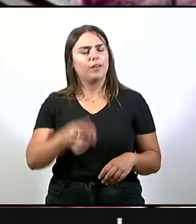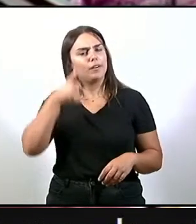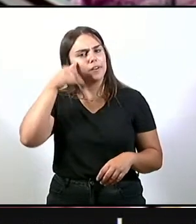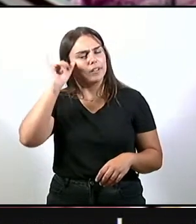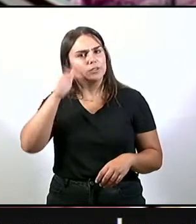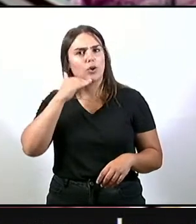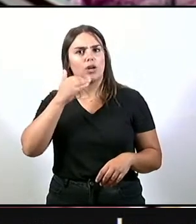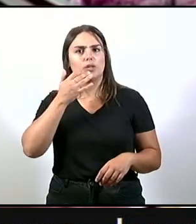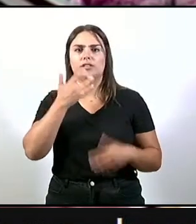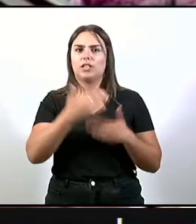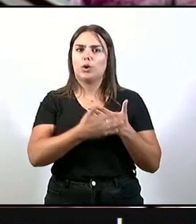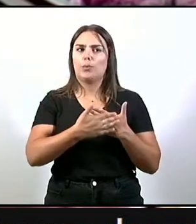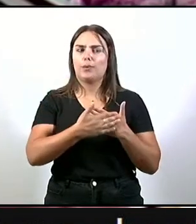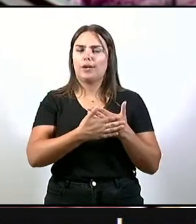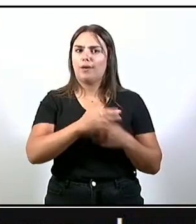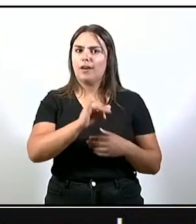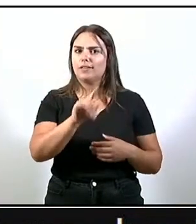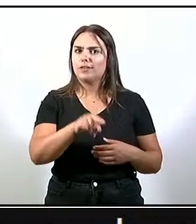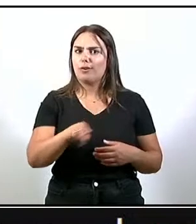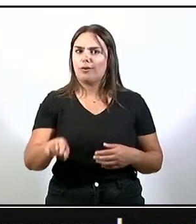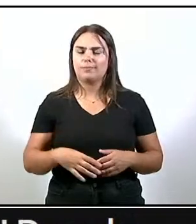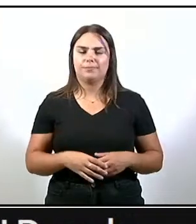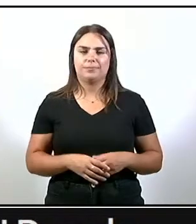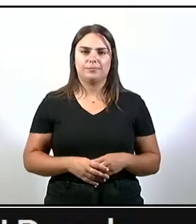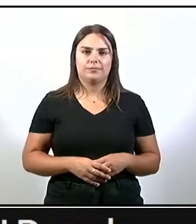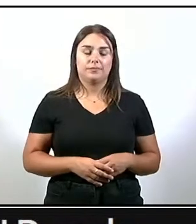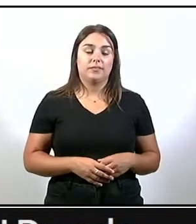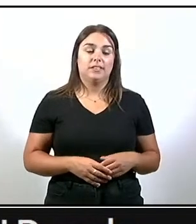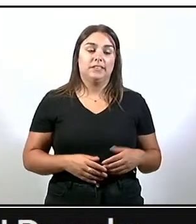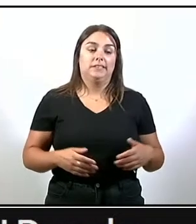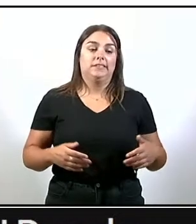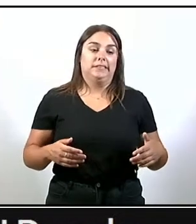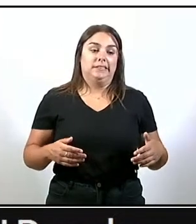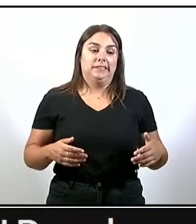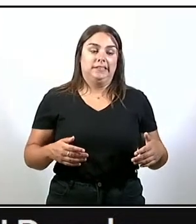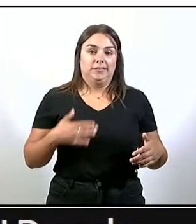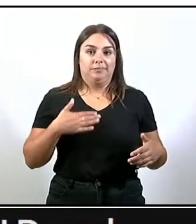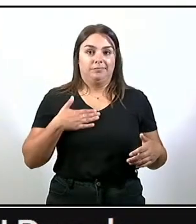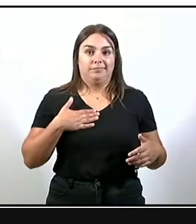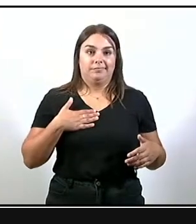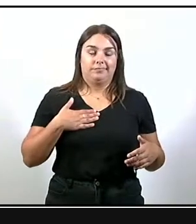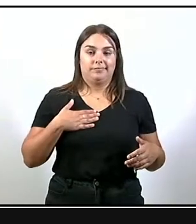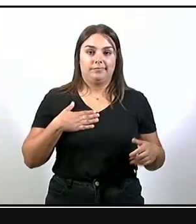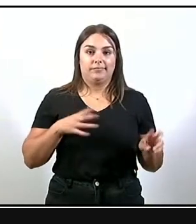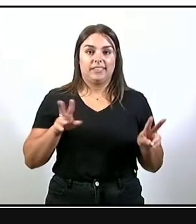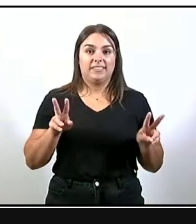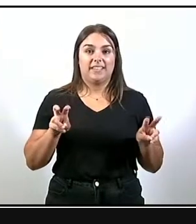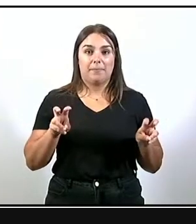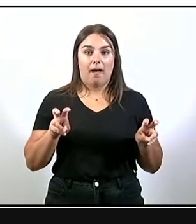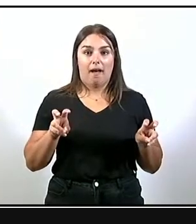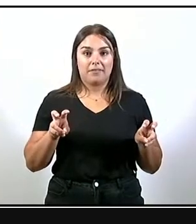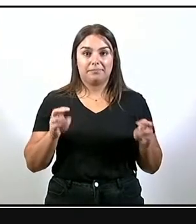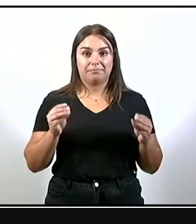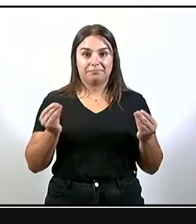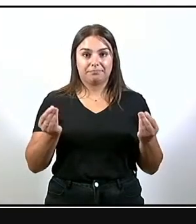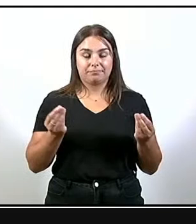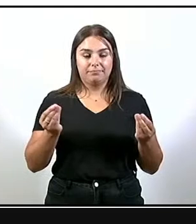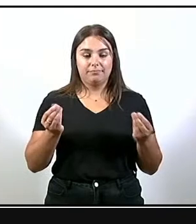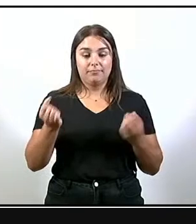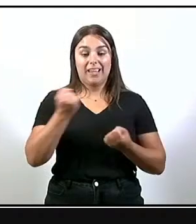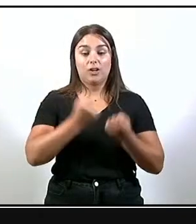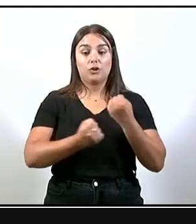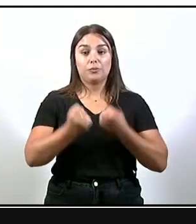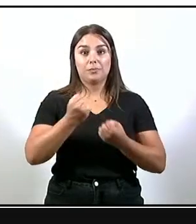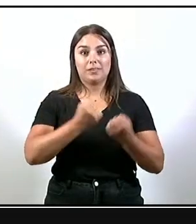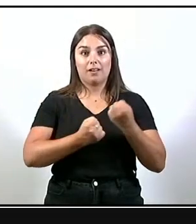sigue un gobierno en funciones? Hombre, la inestabilidad en materia de economía es